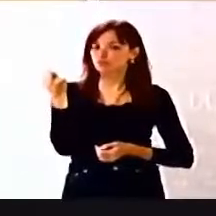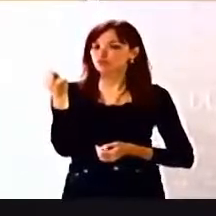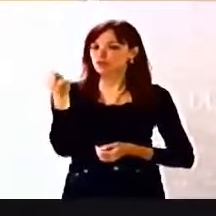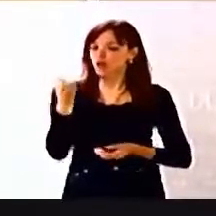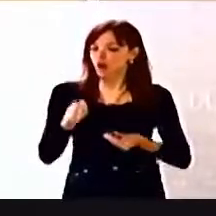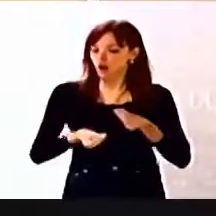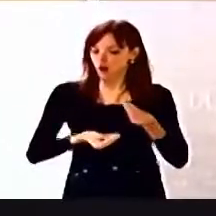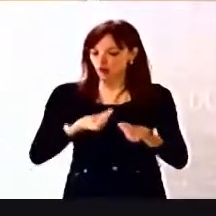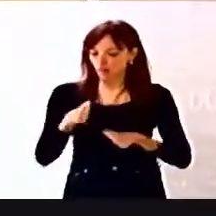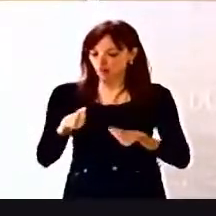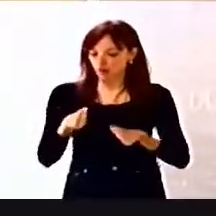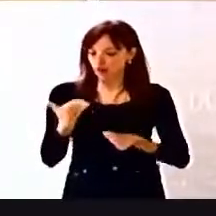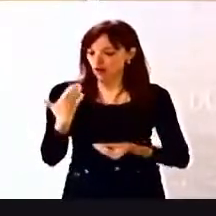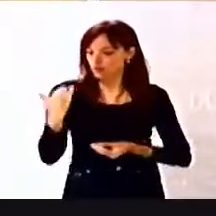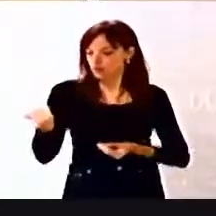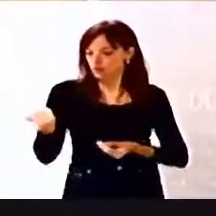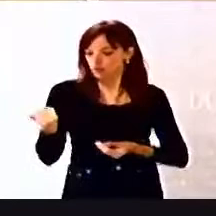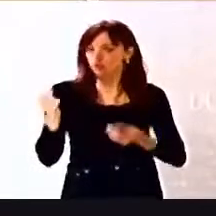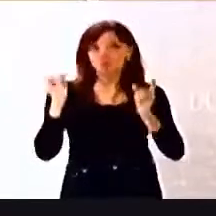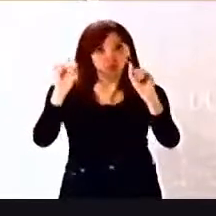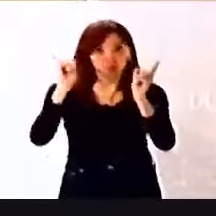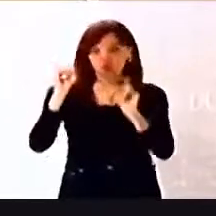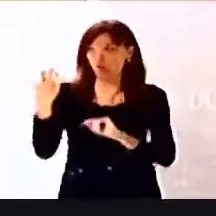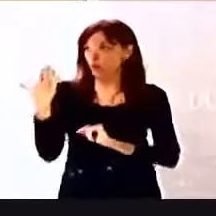solo en el día de ayer,